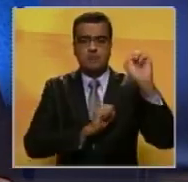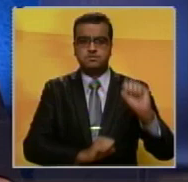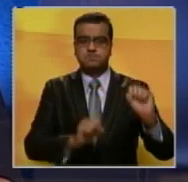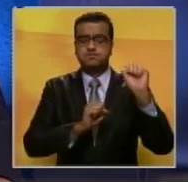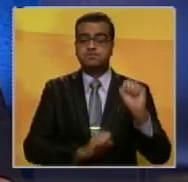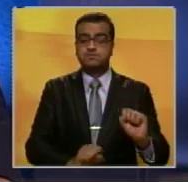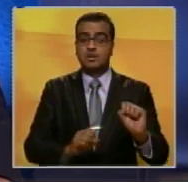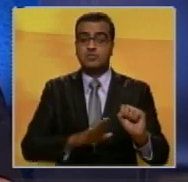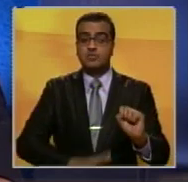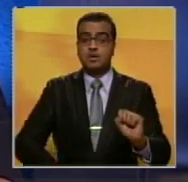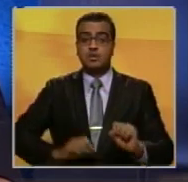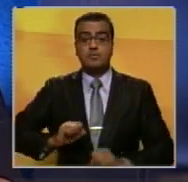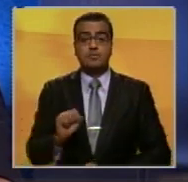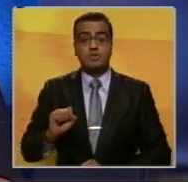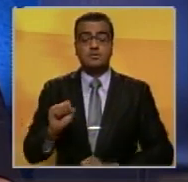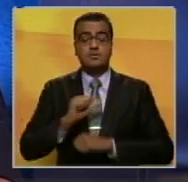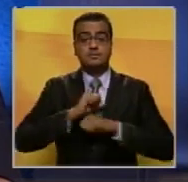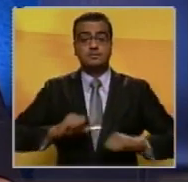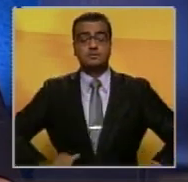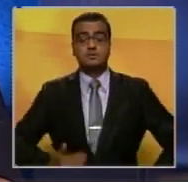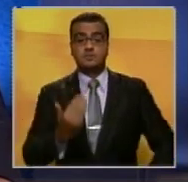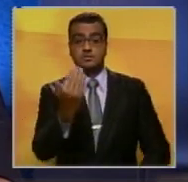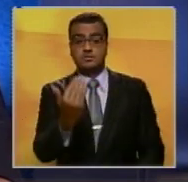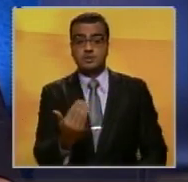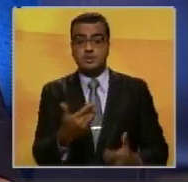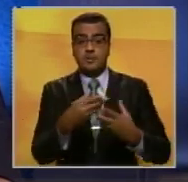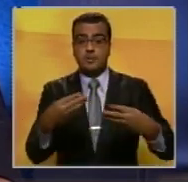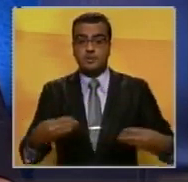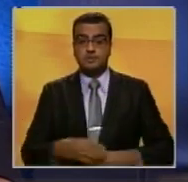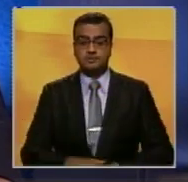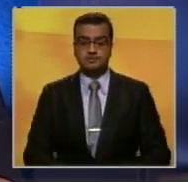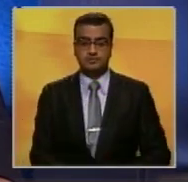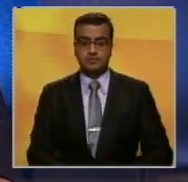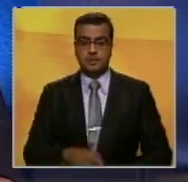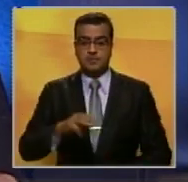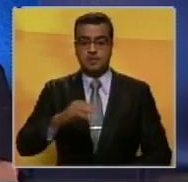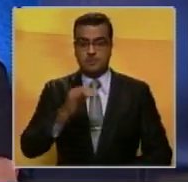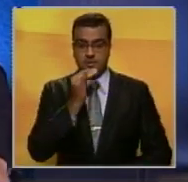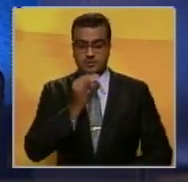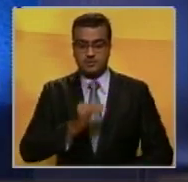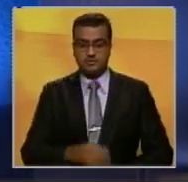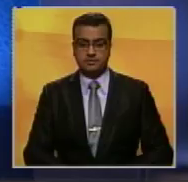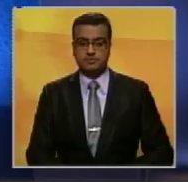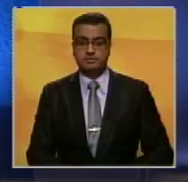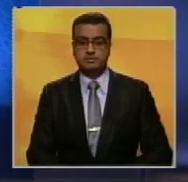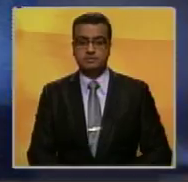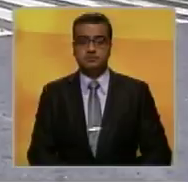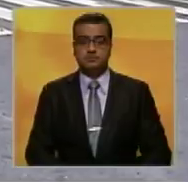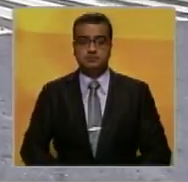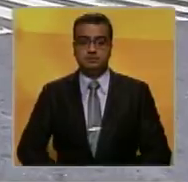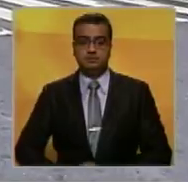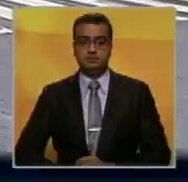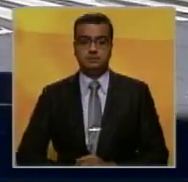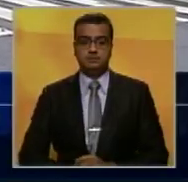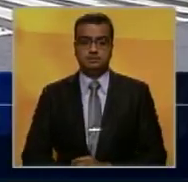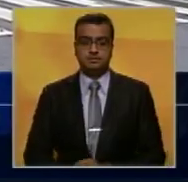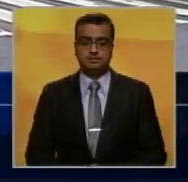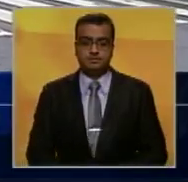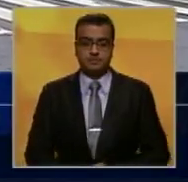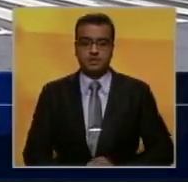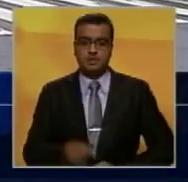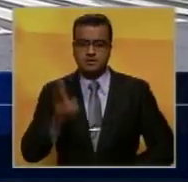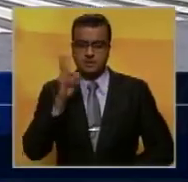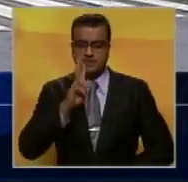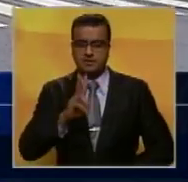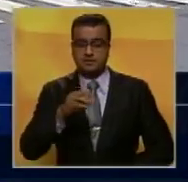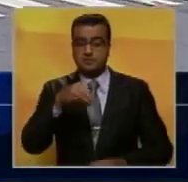manifestantes se encontraron con un representante del organismo público. Manuel Covela nos ofrece los detalles. Así lucían